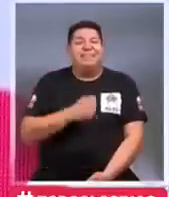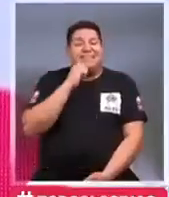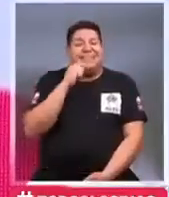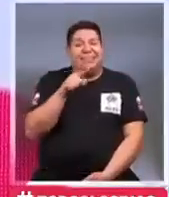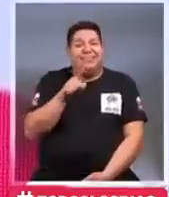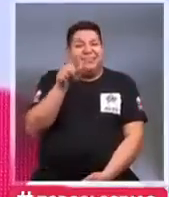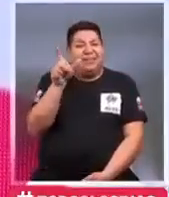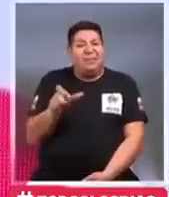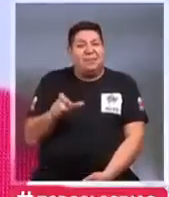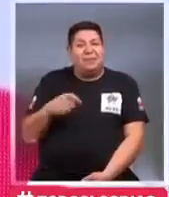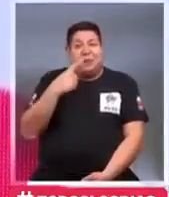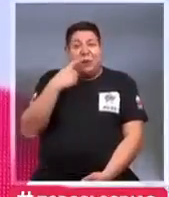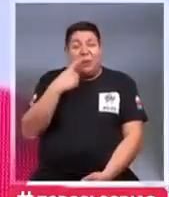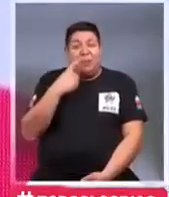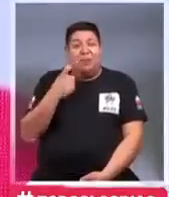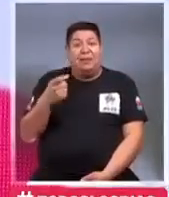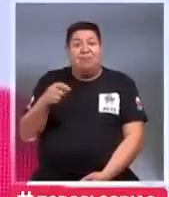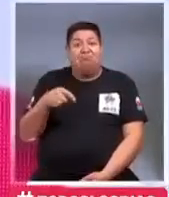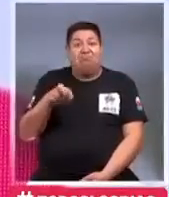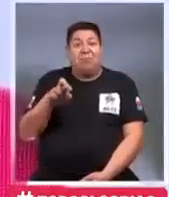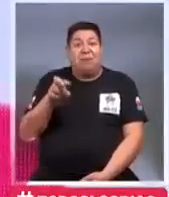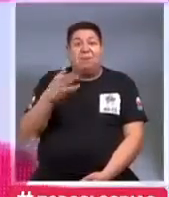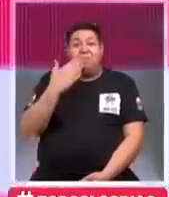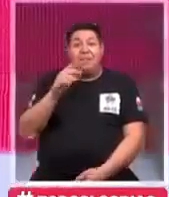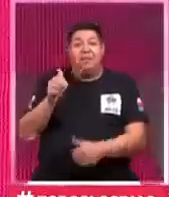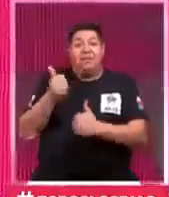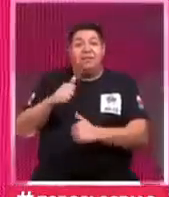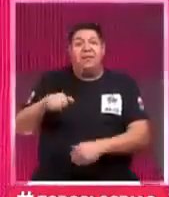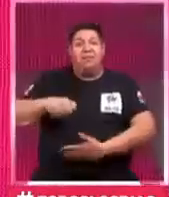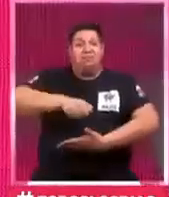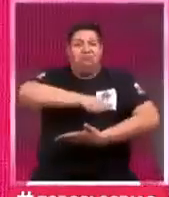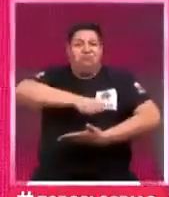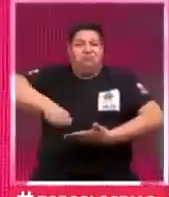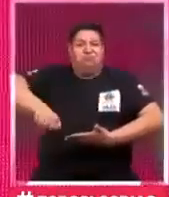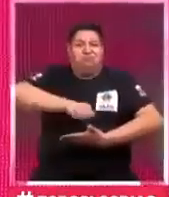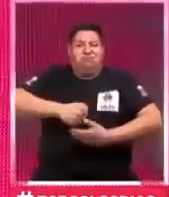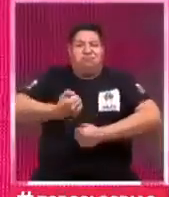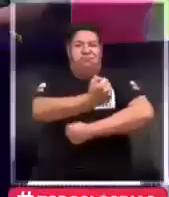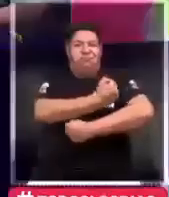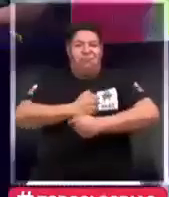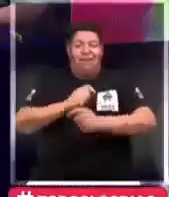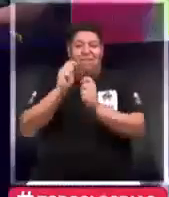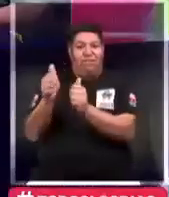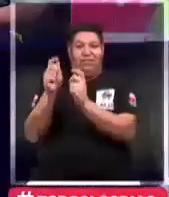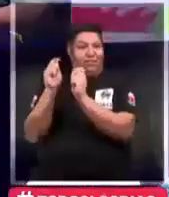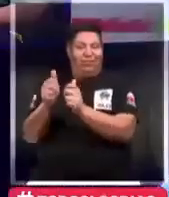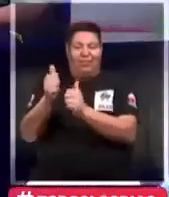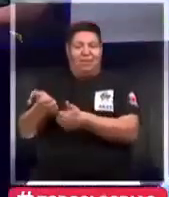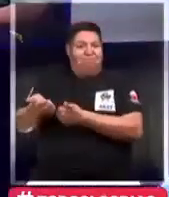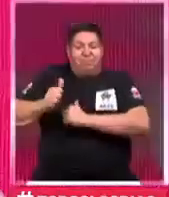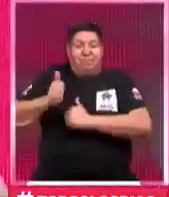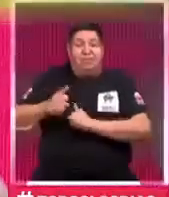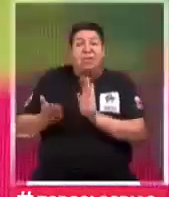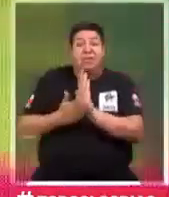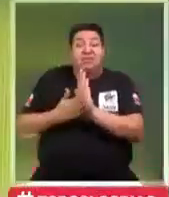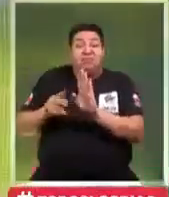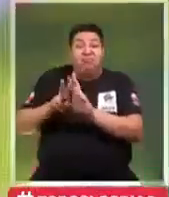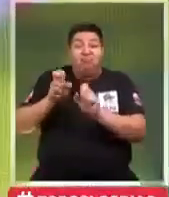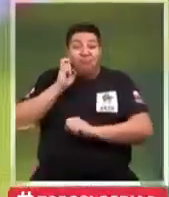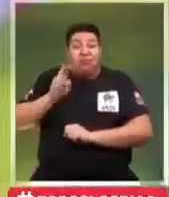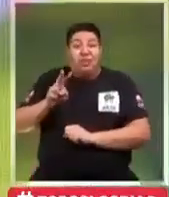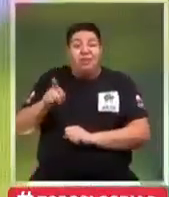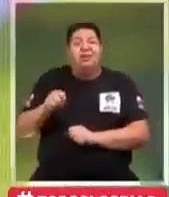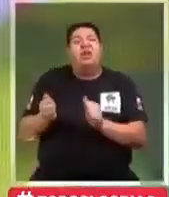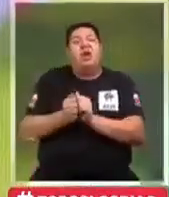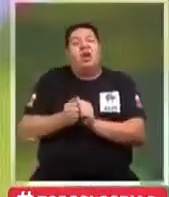Marcos lo hace mejor que yo. Plancha mejor que yo, cocina mejor que yo. Me lo demostró porque yo estaba acá